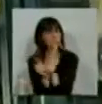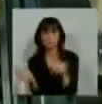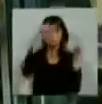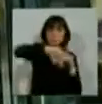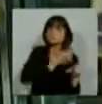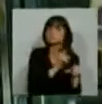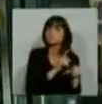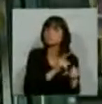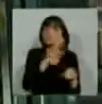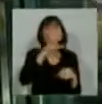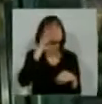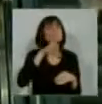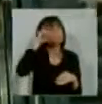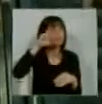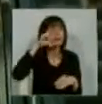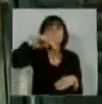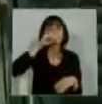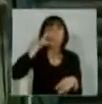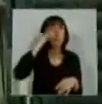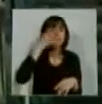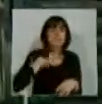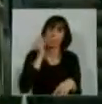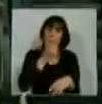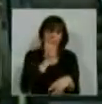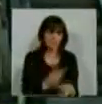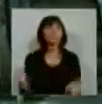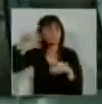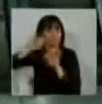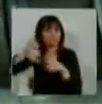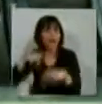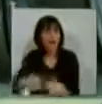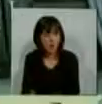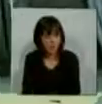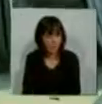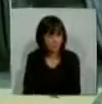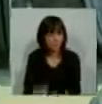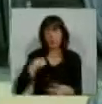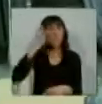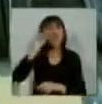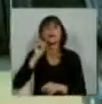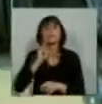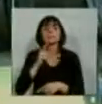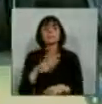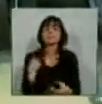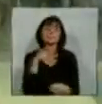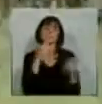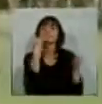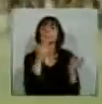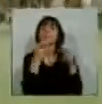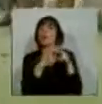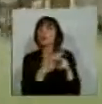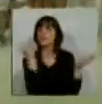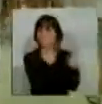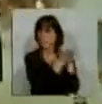lo organizó la Cámara Argentina de Comercio Electrónico no podían usar ese nombre porque era marca registrada. Se